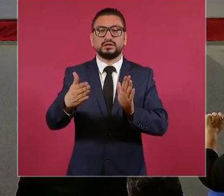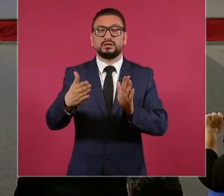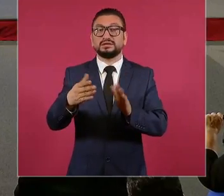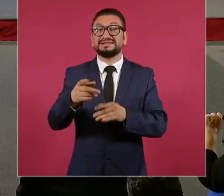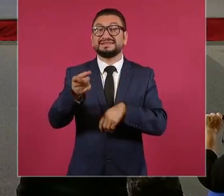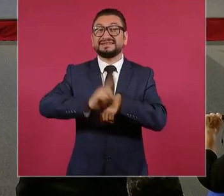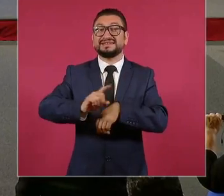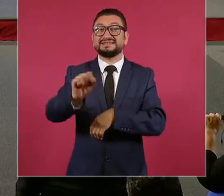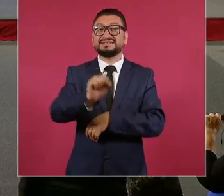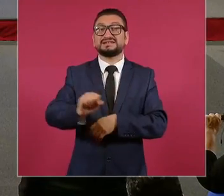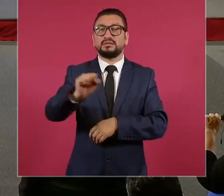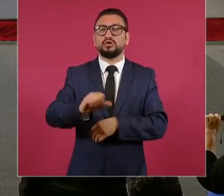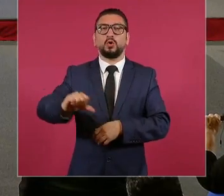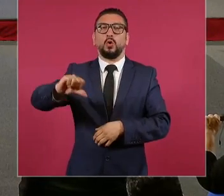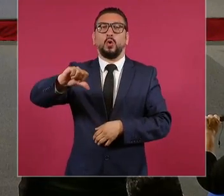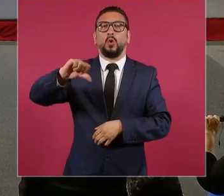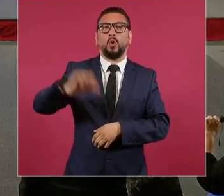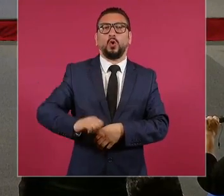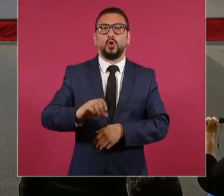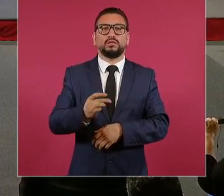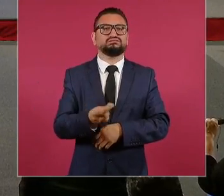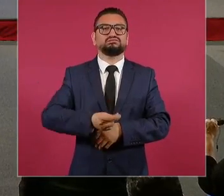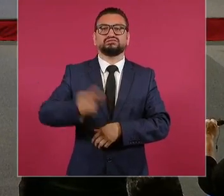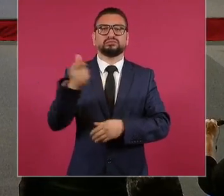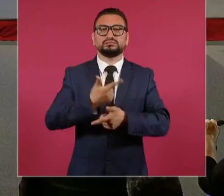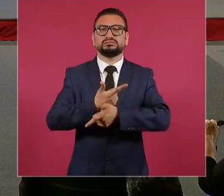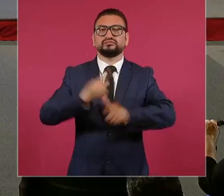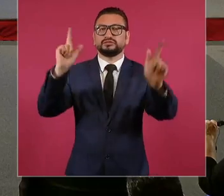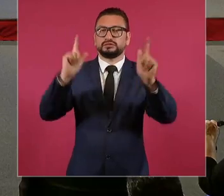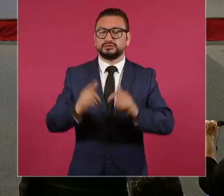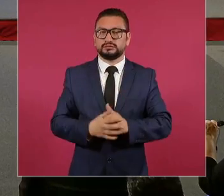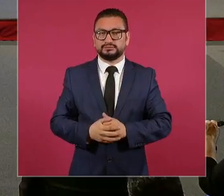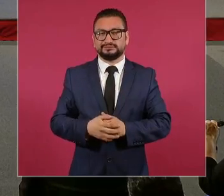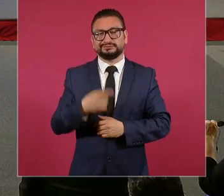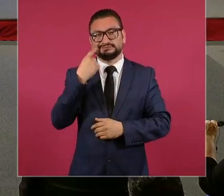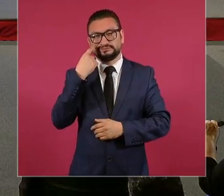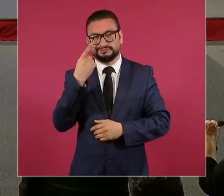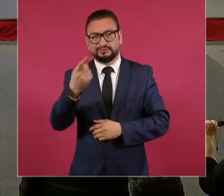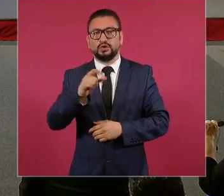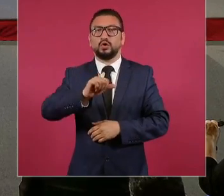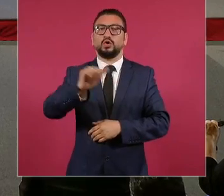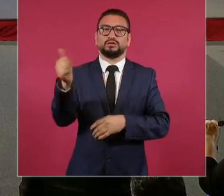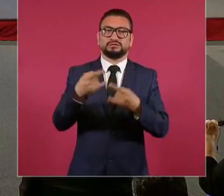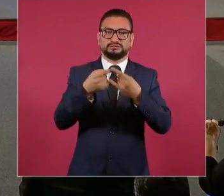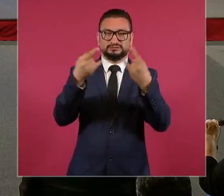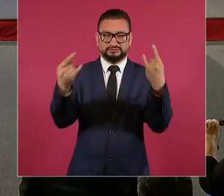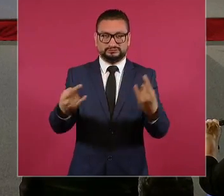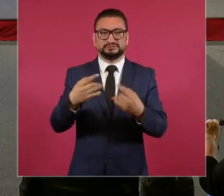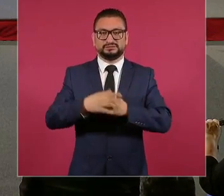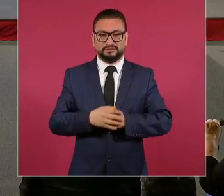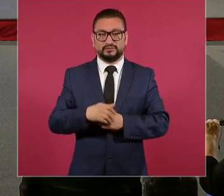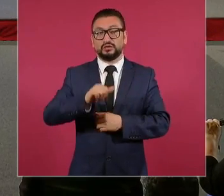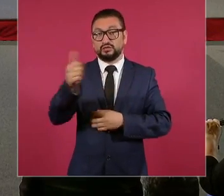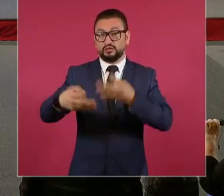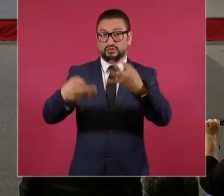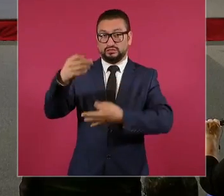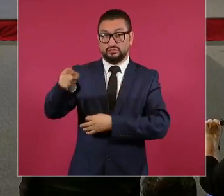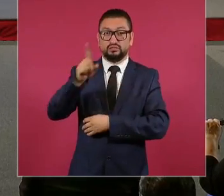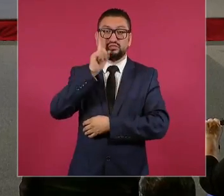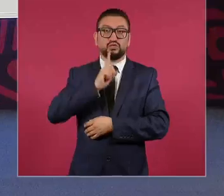sábado es inmediatamente, inmediatamente. Adelante. Otra jueza